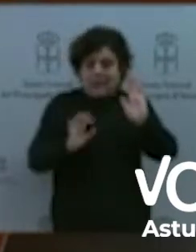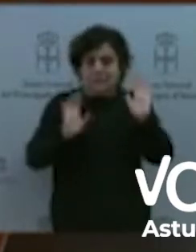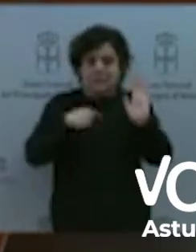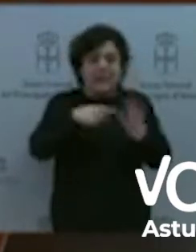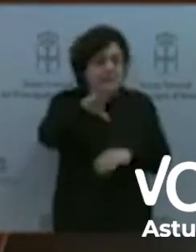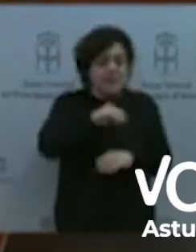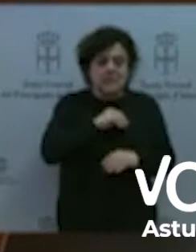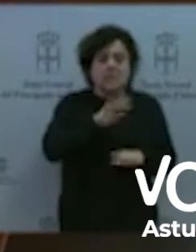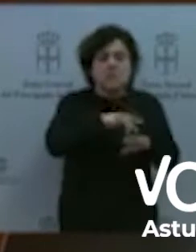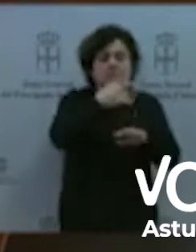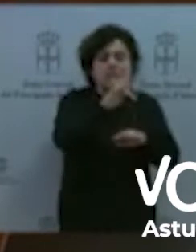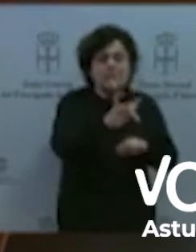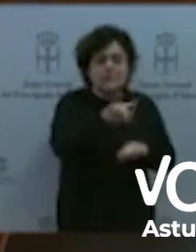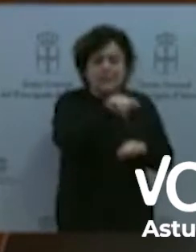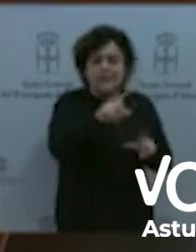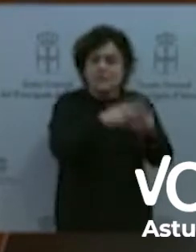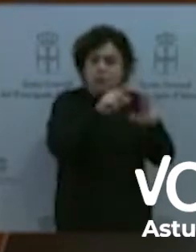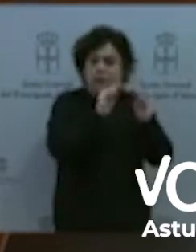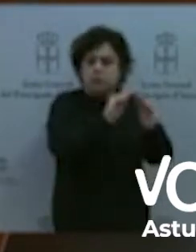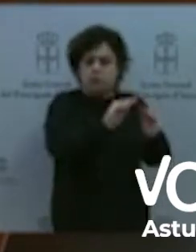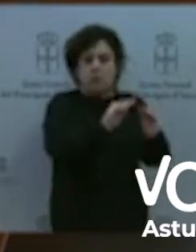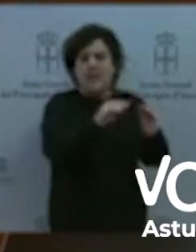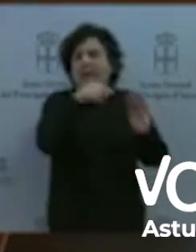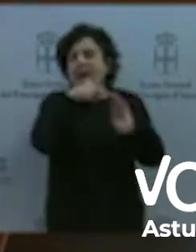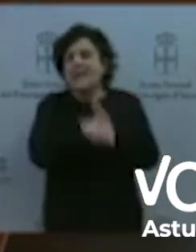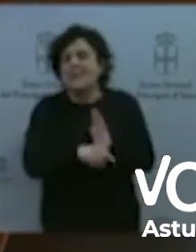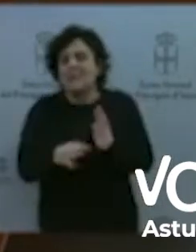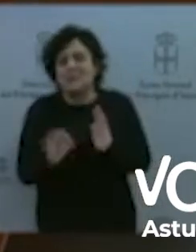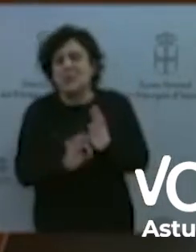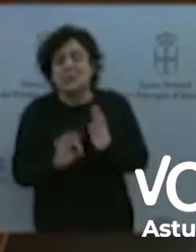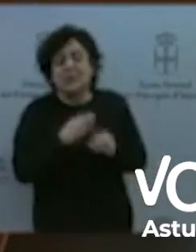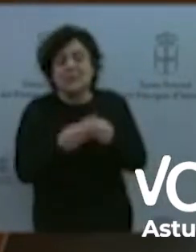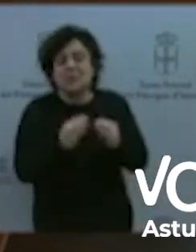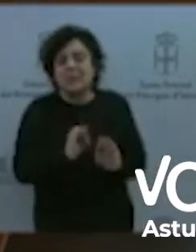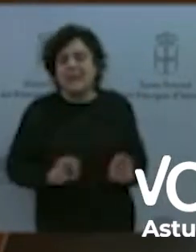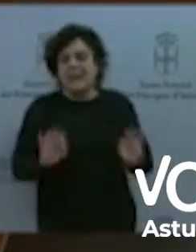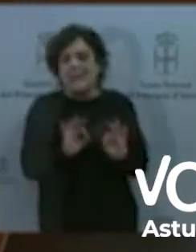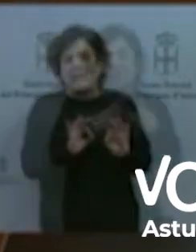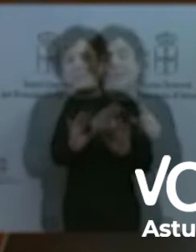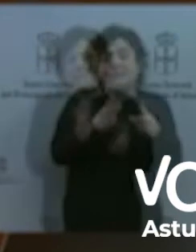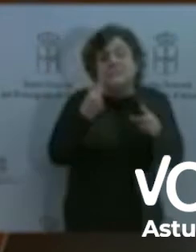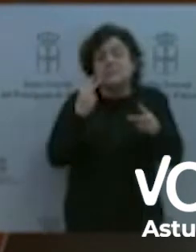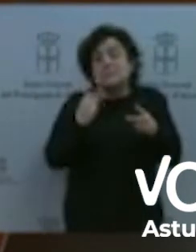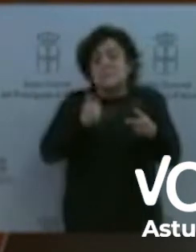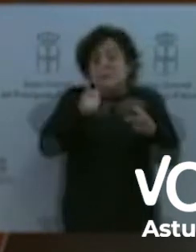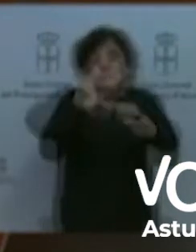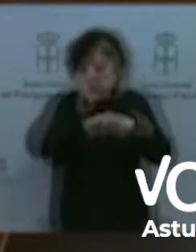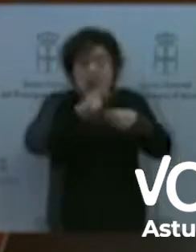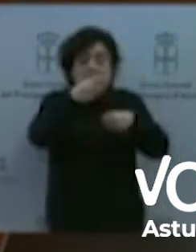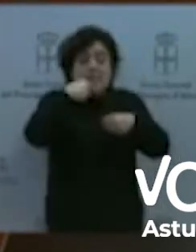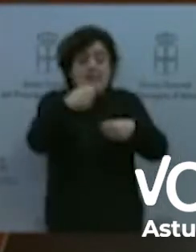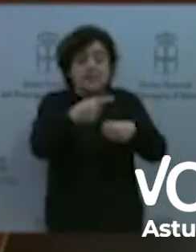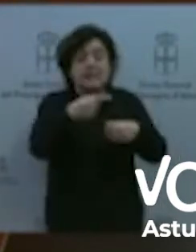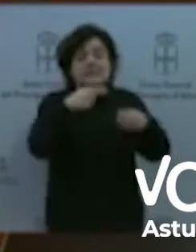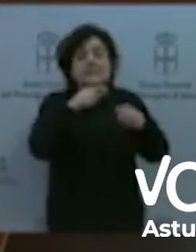en el fondo son pasivos e ineficaces, aplicando políticas sociales que son más para la galería que para otra cosa. Porque